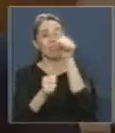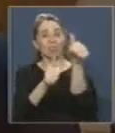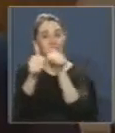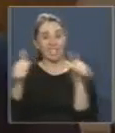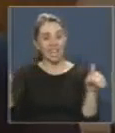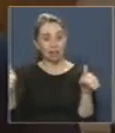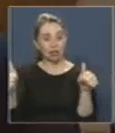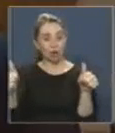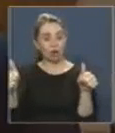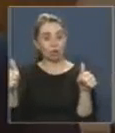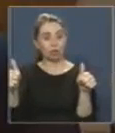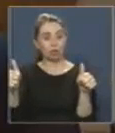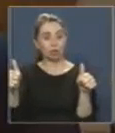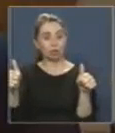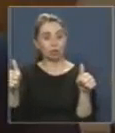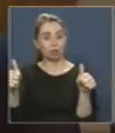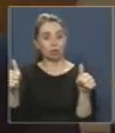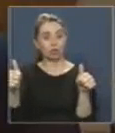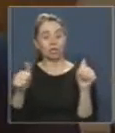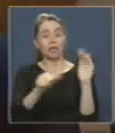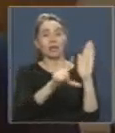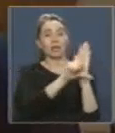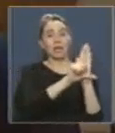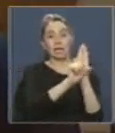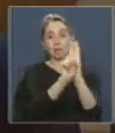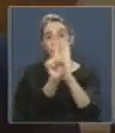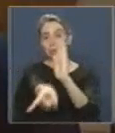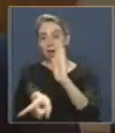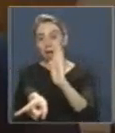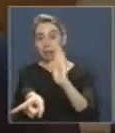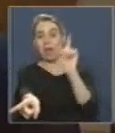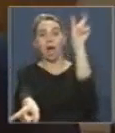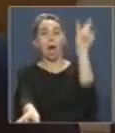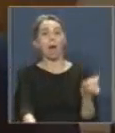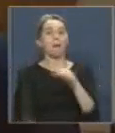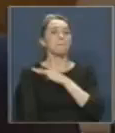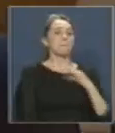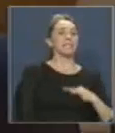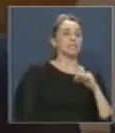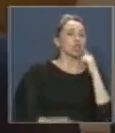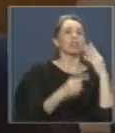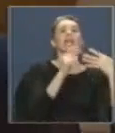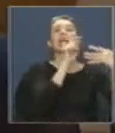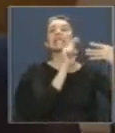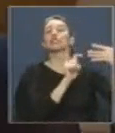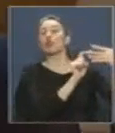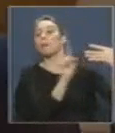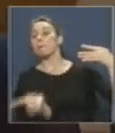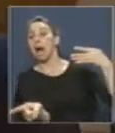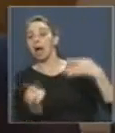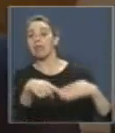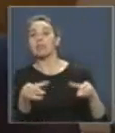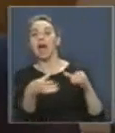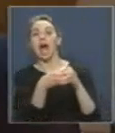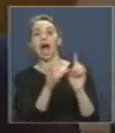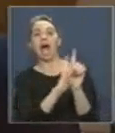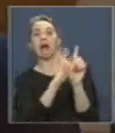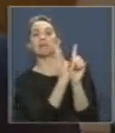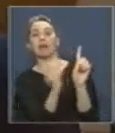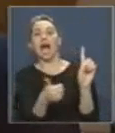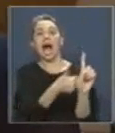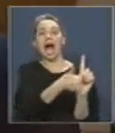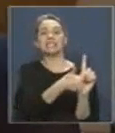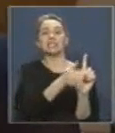les corresponde estar mandatado por lo que los ministros definan y por lo que los equipos de los ministros